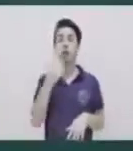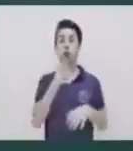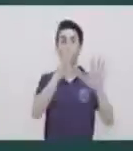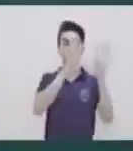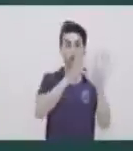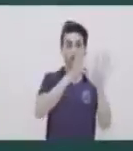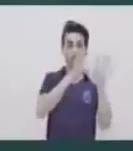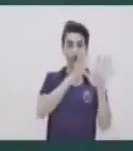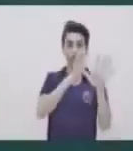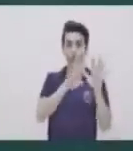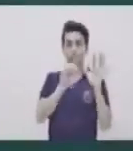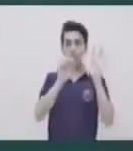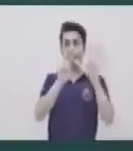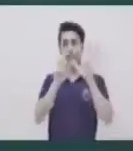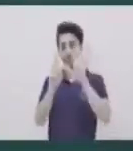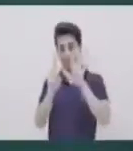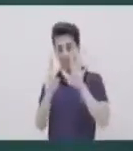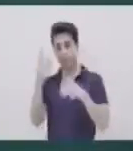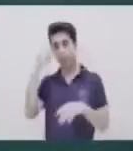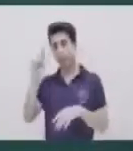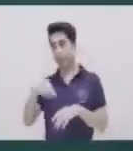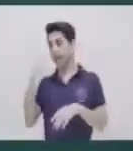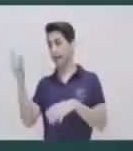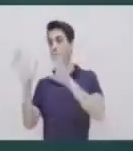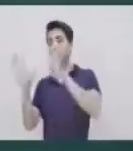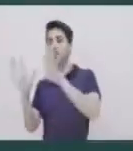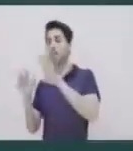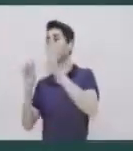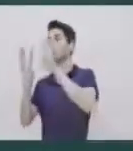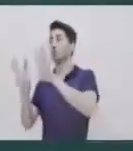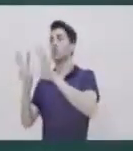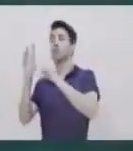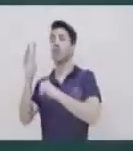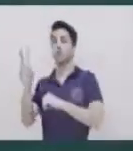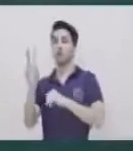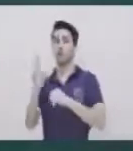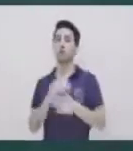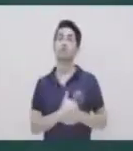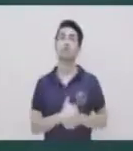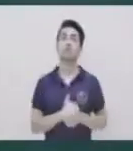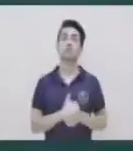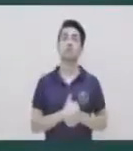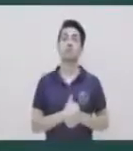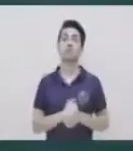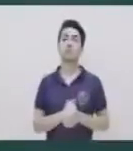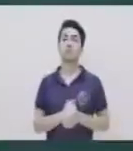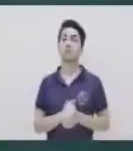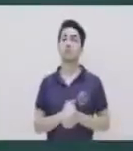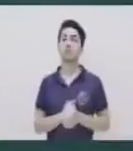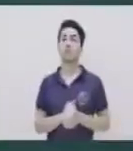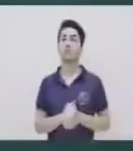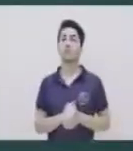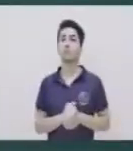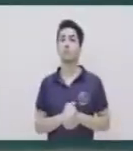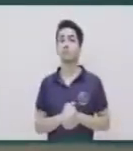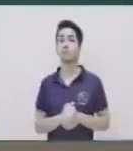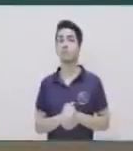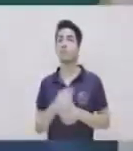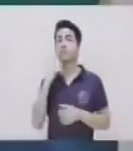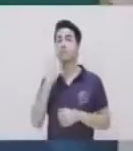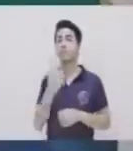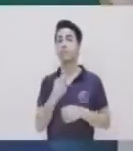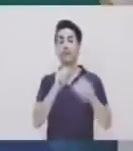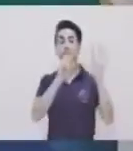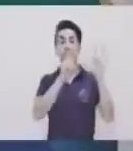número que está en la posición 9, que sería 76, y el número que está en la posición 10, que sería 82. Entonces vamos